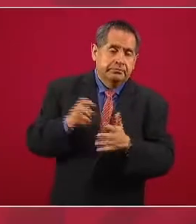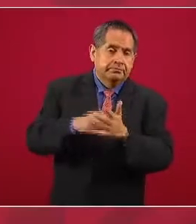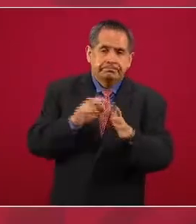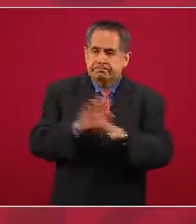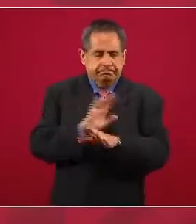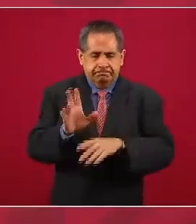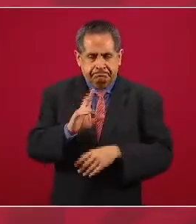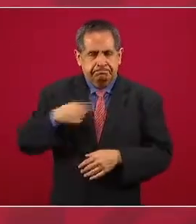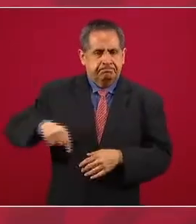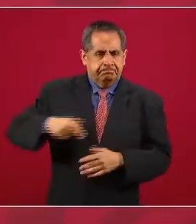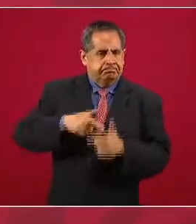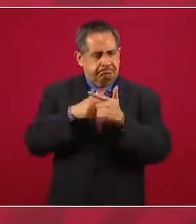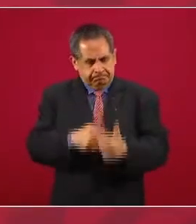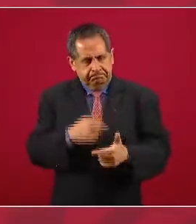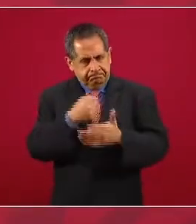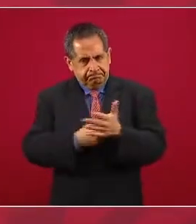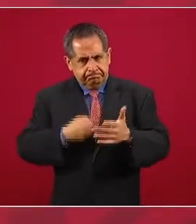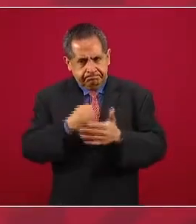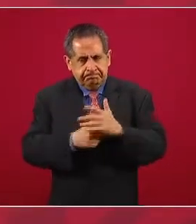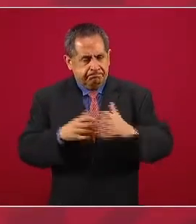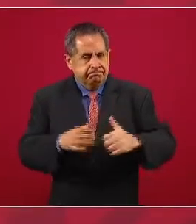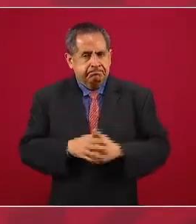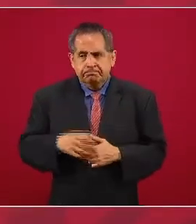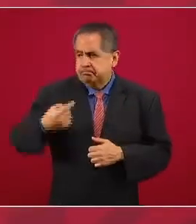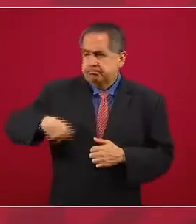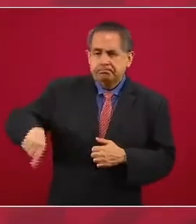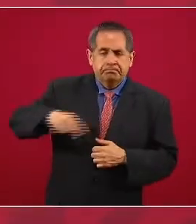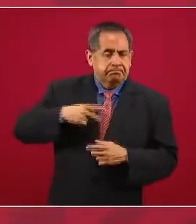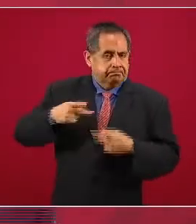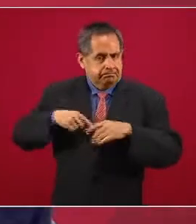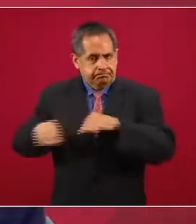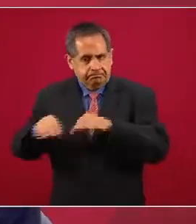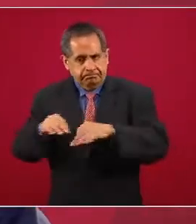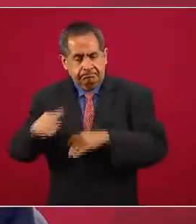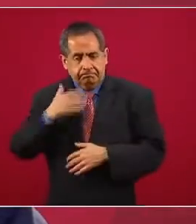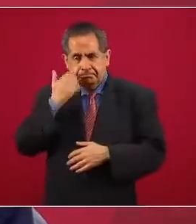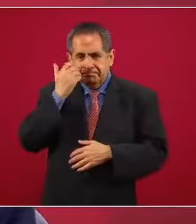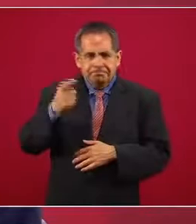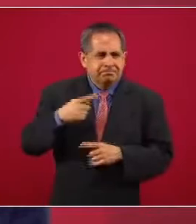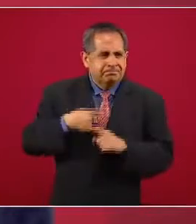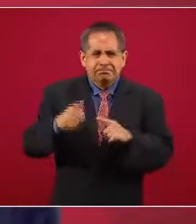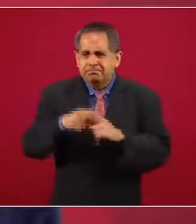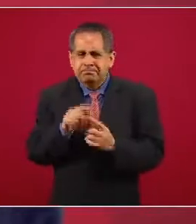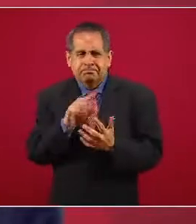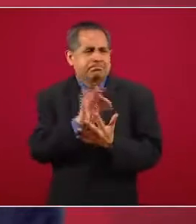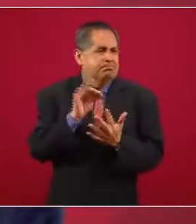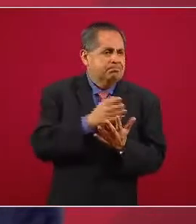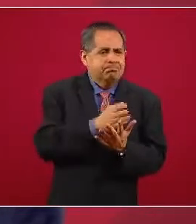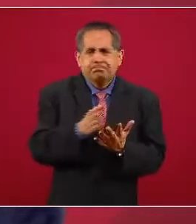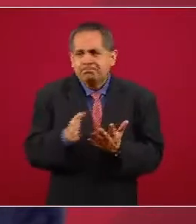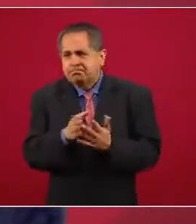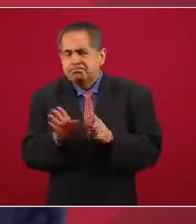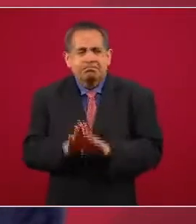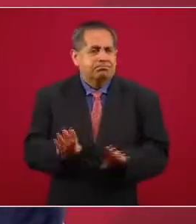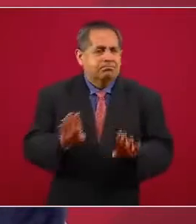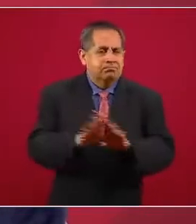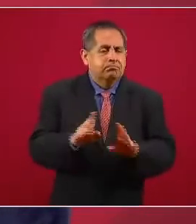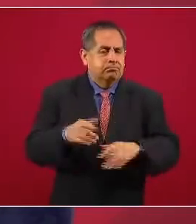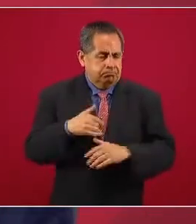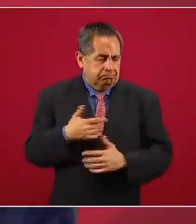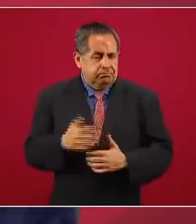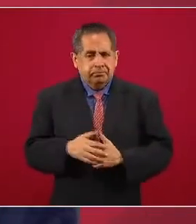pensiones. Los trabajadores han buscado distintas opciones. He